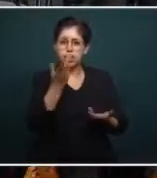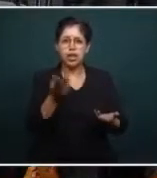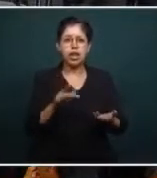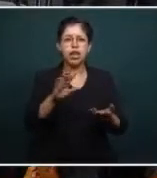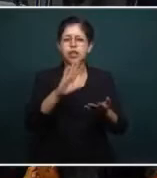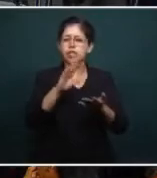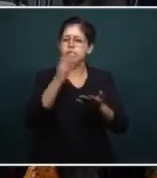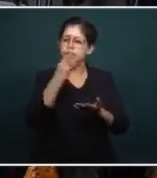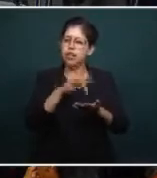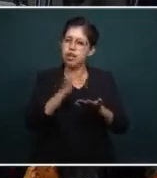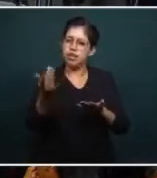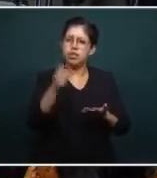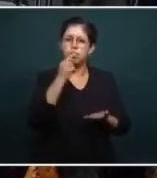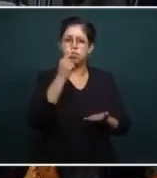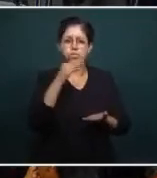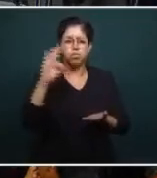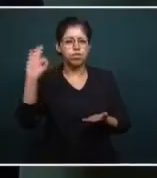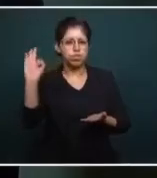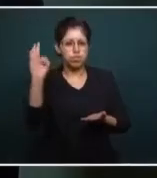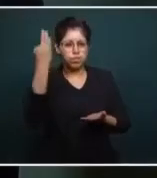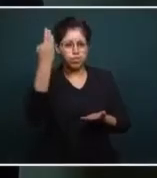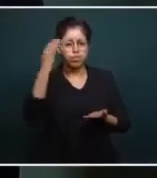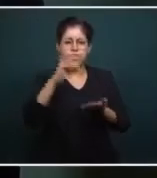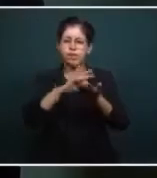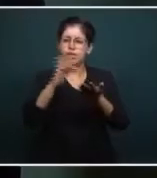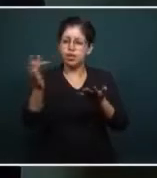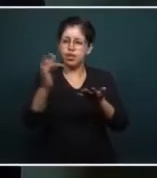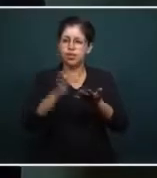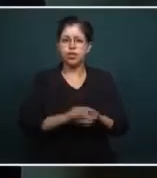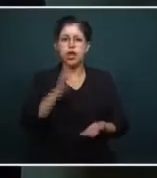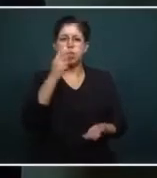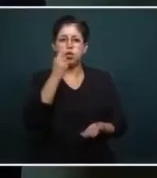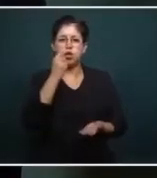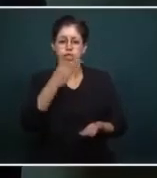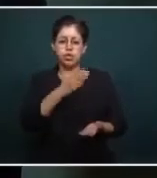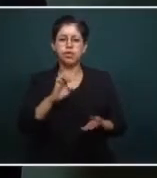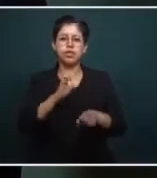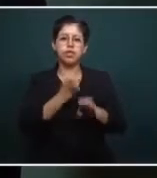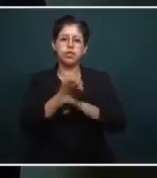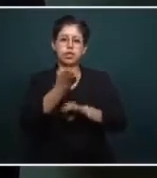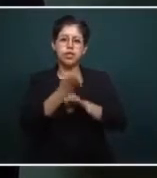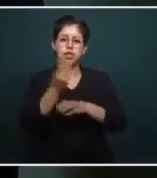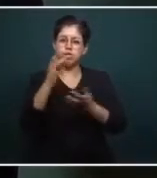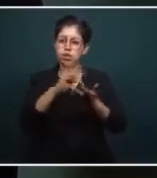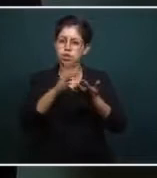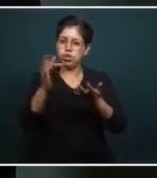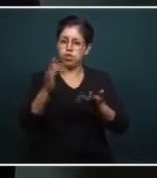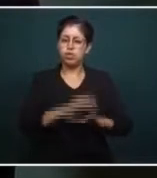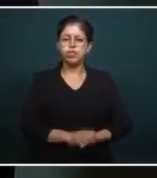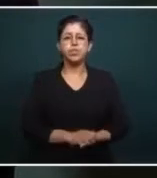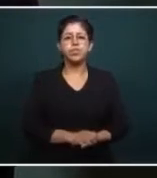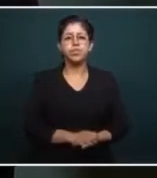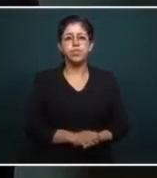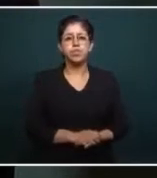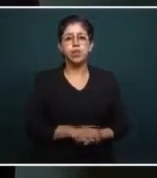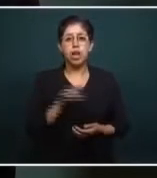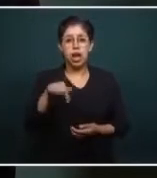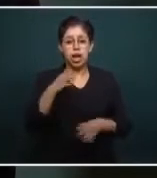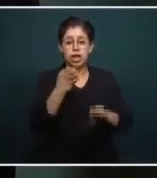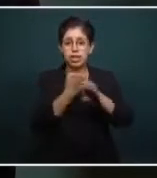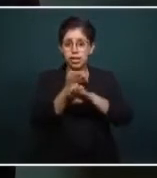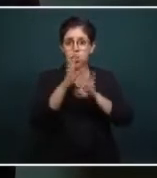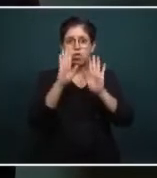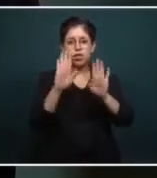las so fuerzas this federales que aquí helps to mencionan develop en el with the despliegue. Ha state. habido también en el Estado una